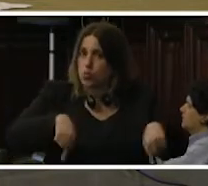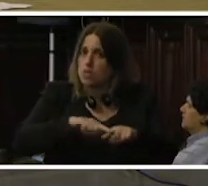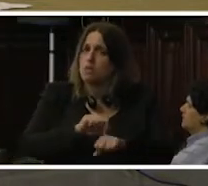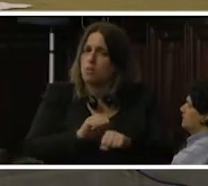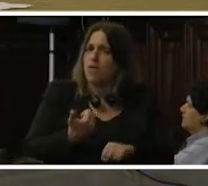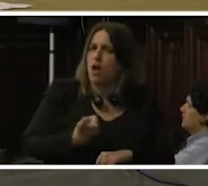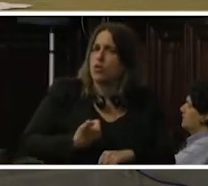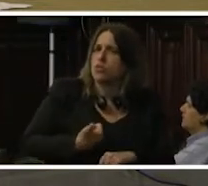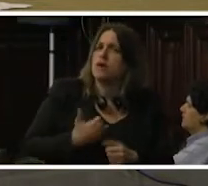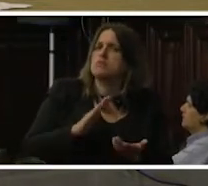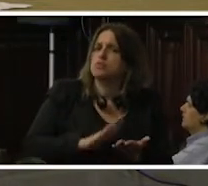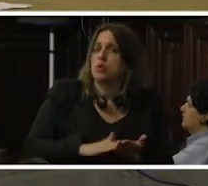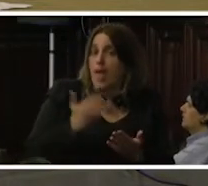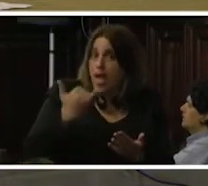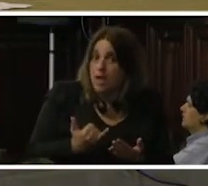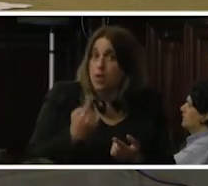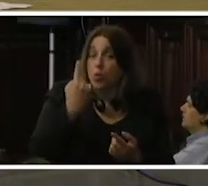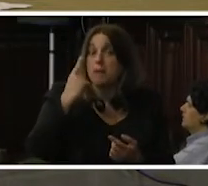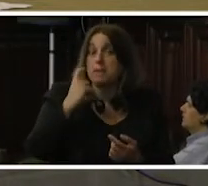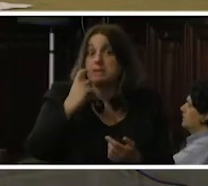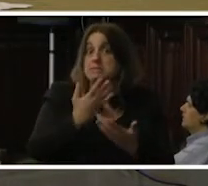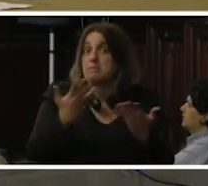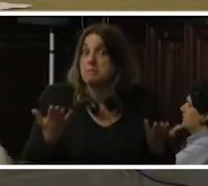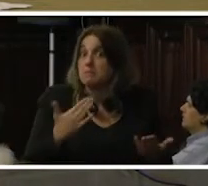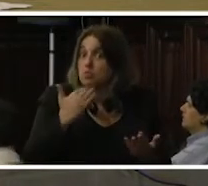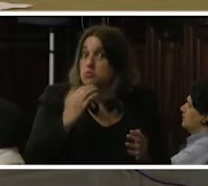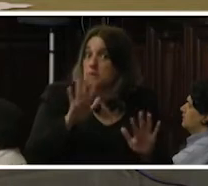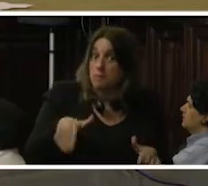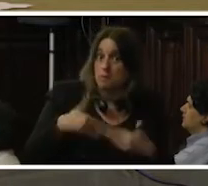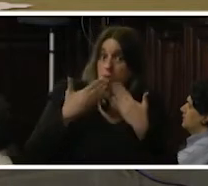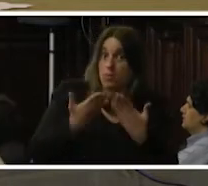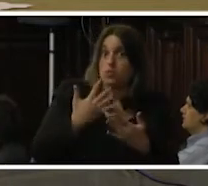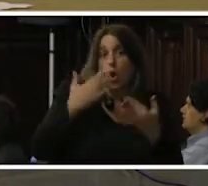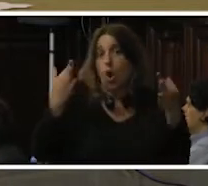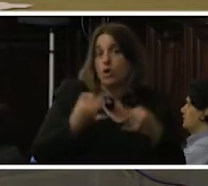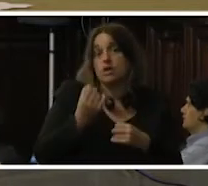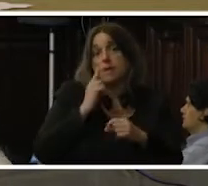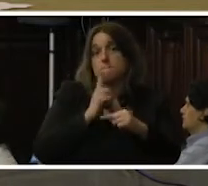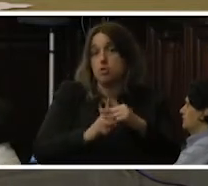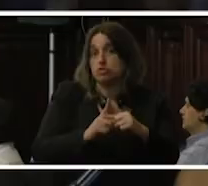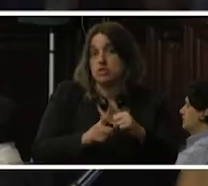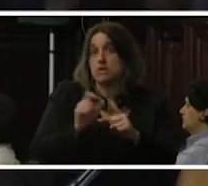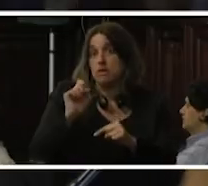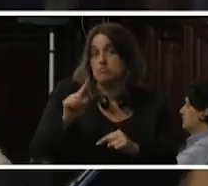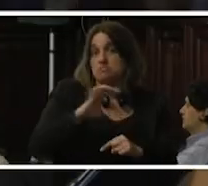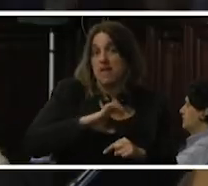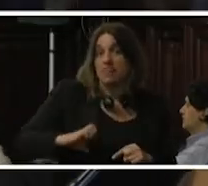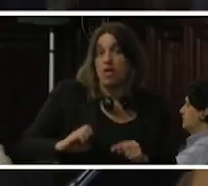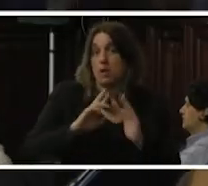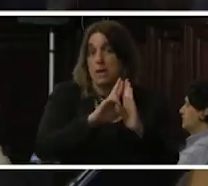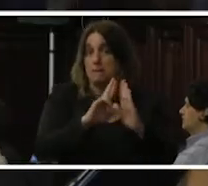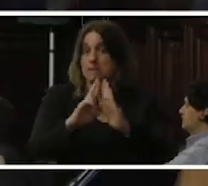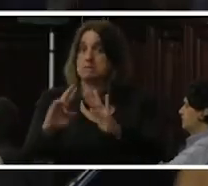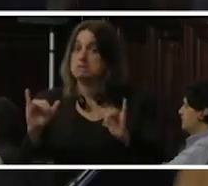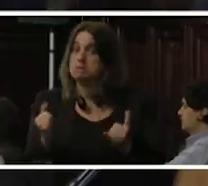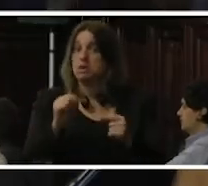comenten de existir alguna experiencia concreta, positiva, en alguno de los estados que representan en